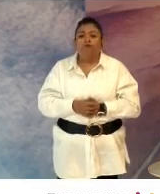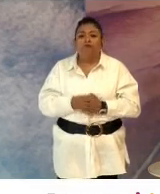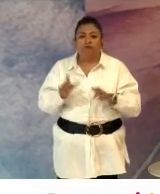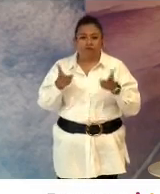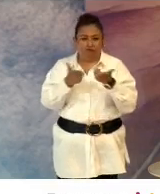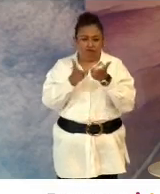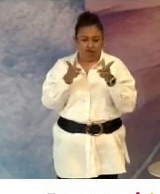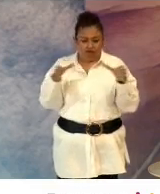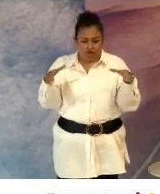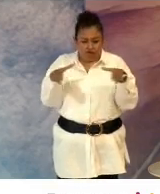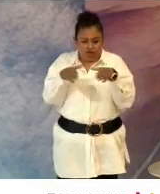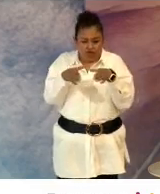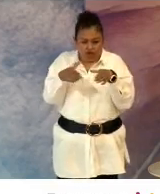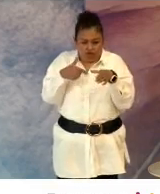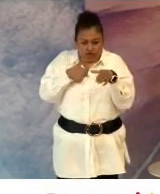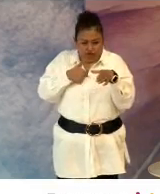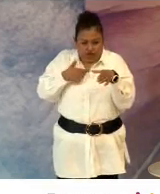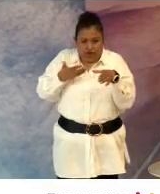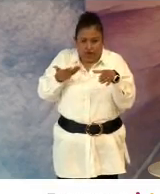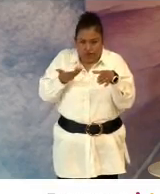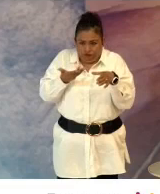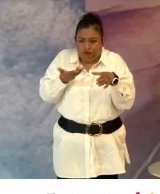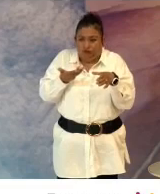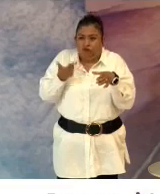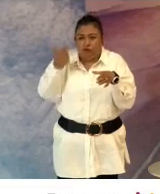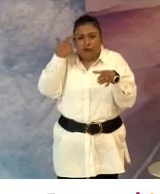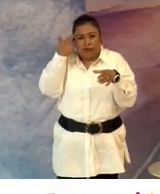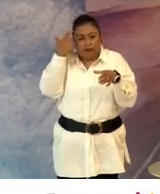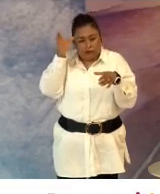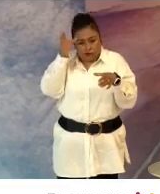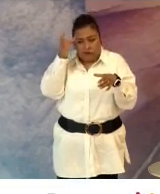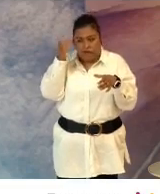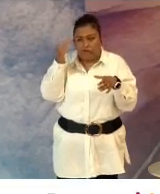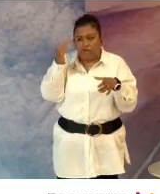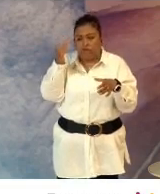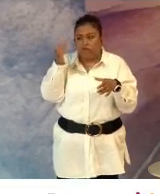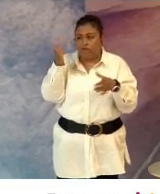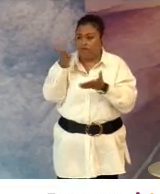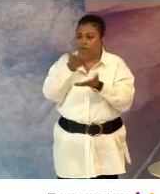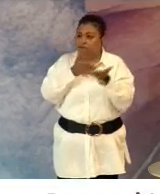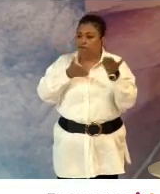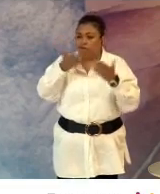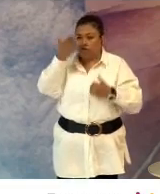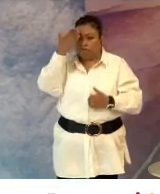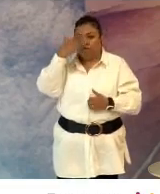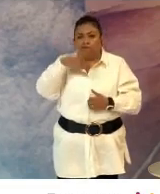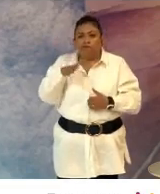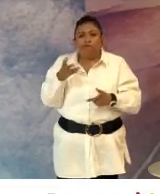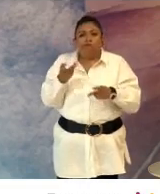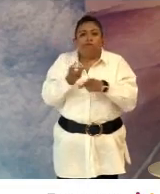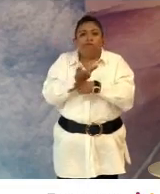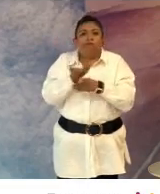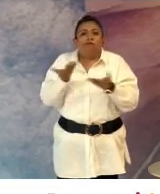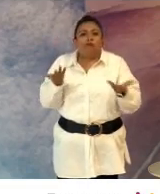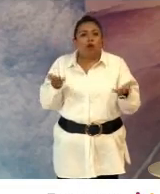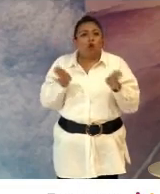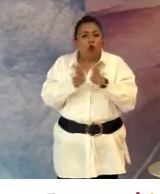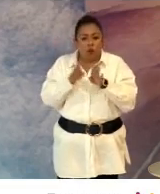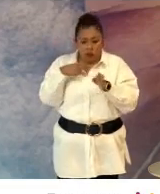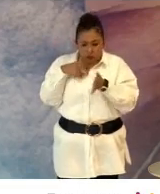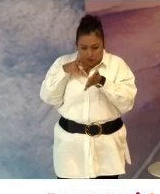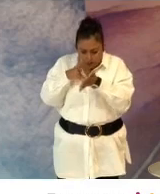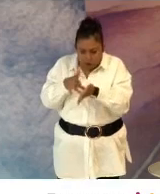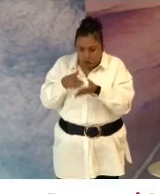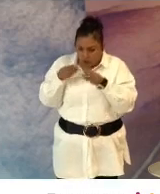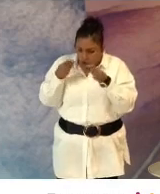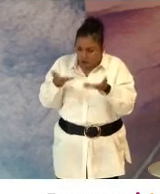acción colectiva, y tenemos esta conciencia compartida de la situación y cómo podemos colaborar de